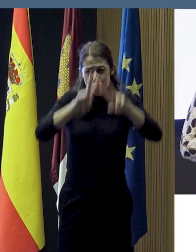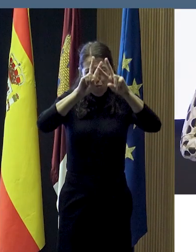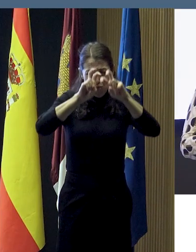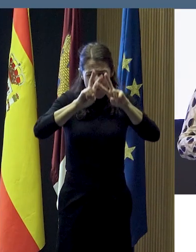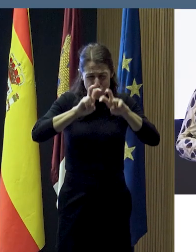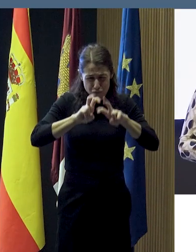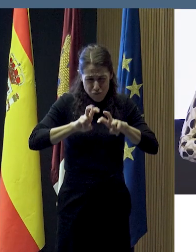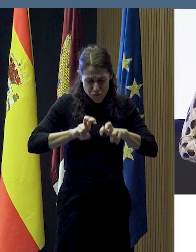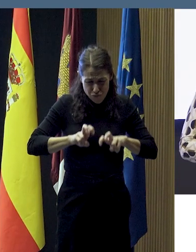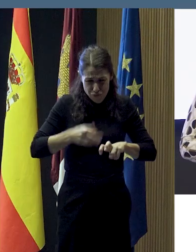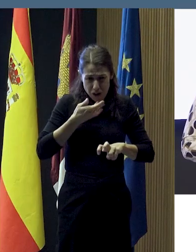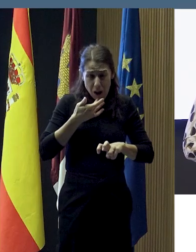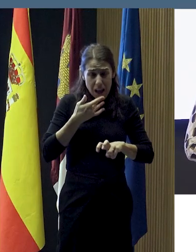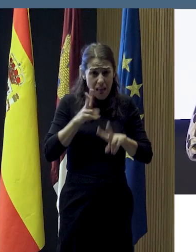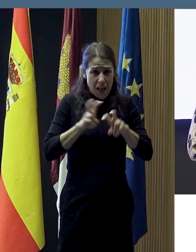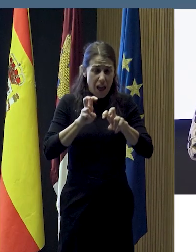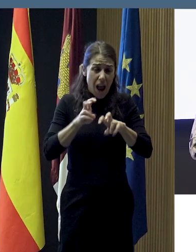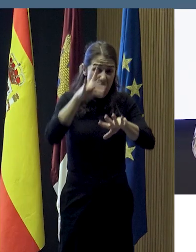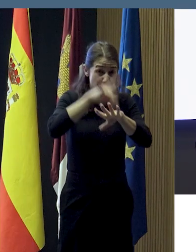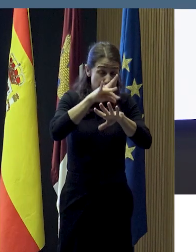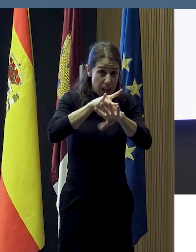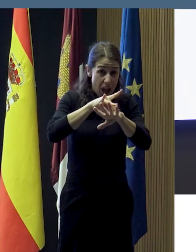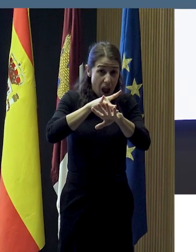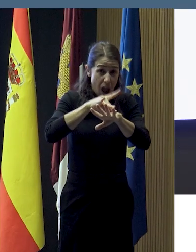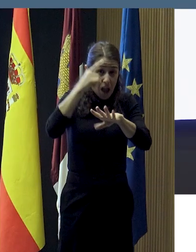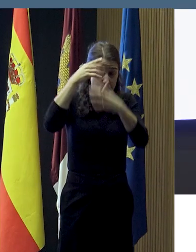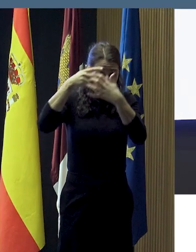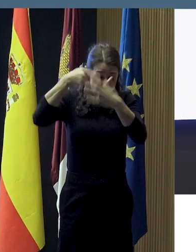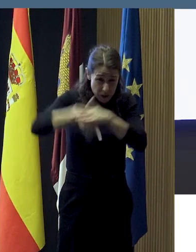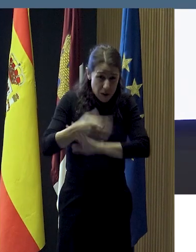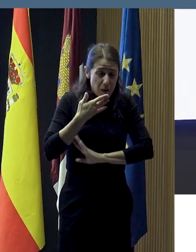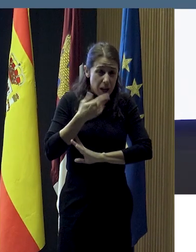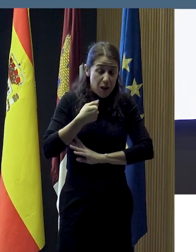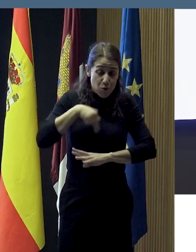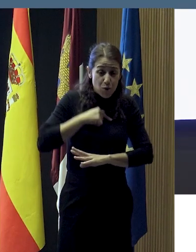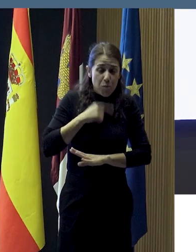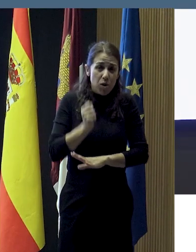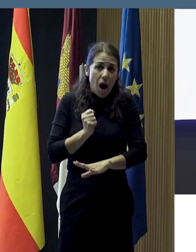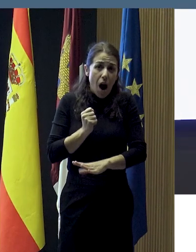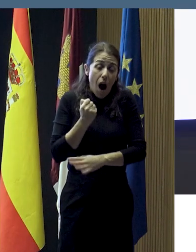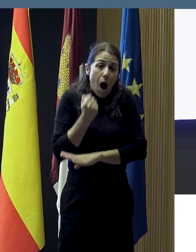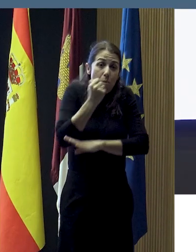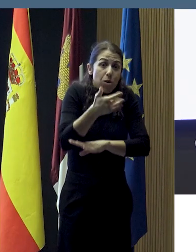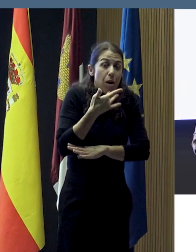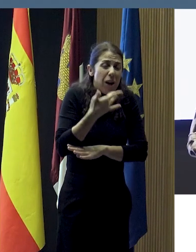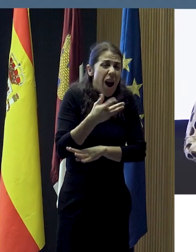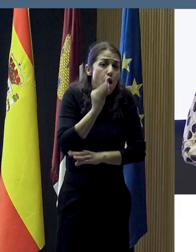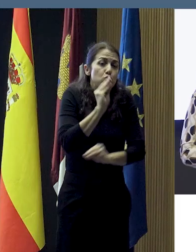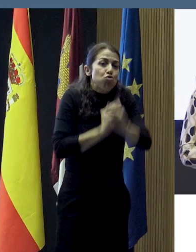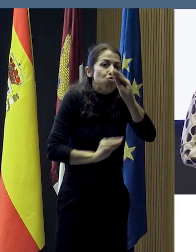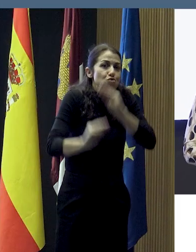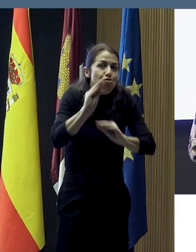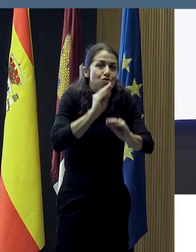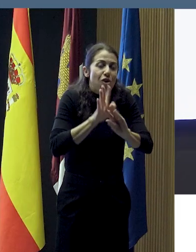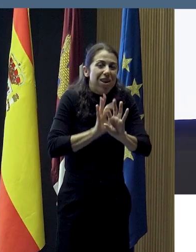investigaciones dentro de la vanguardia de lo que son las enfermedades neurodegenerativas e intentamos aportar nuestro granito de arena para dar solución a